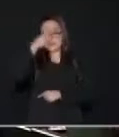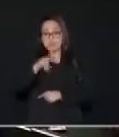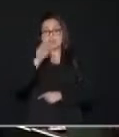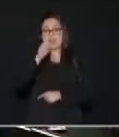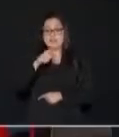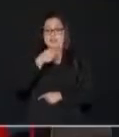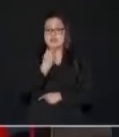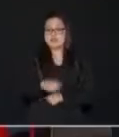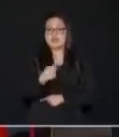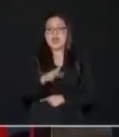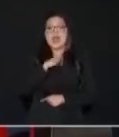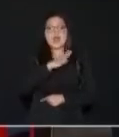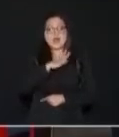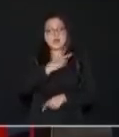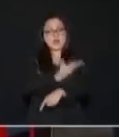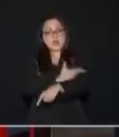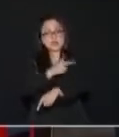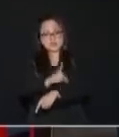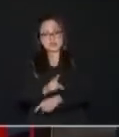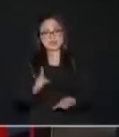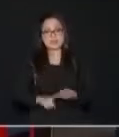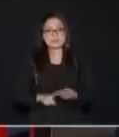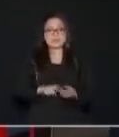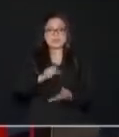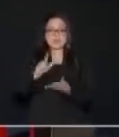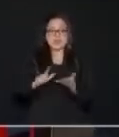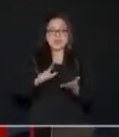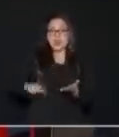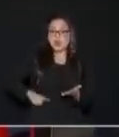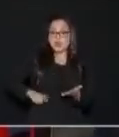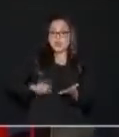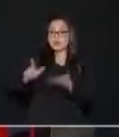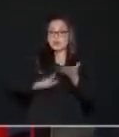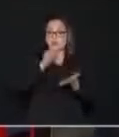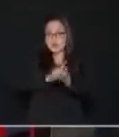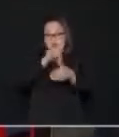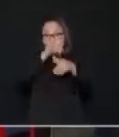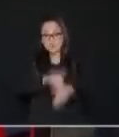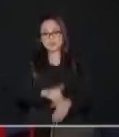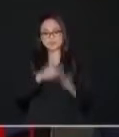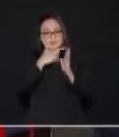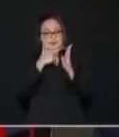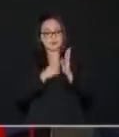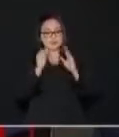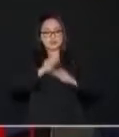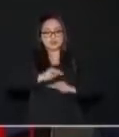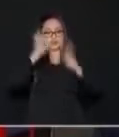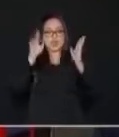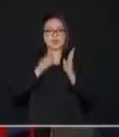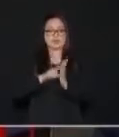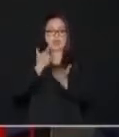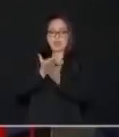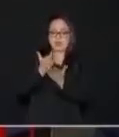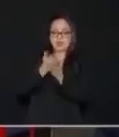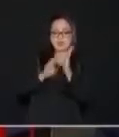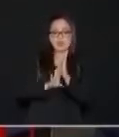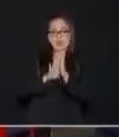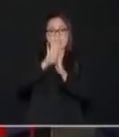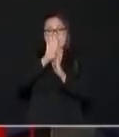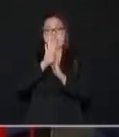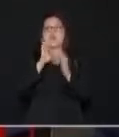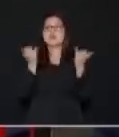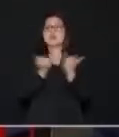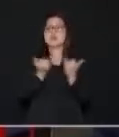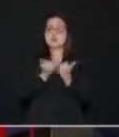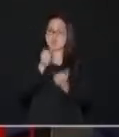honestidad estado de derecho reglas claras crecimiento económico y